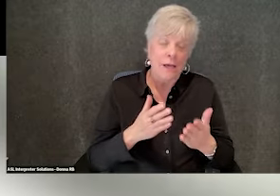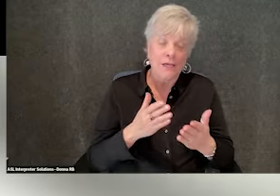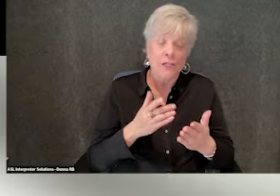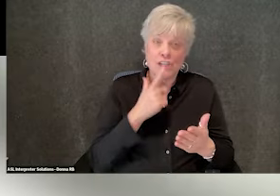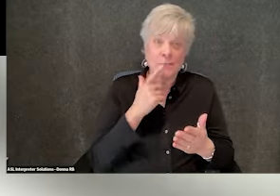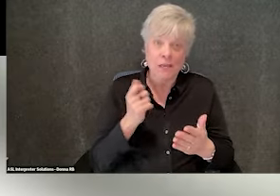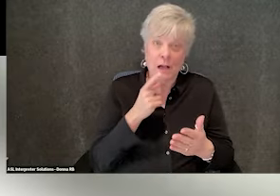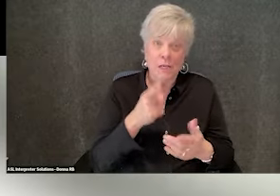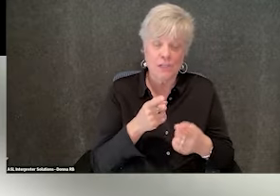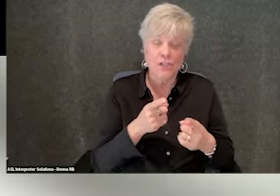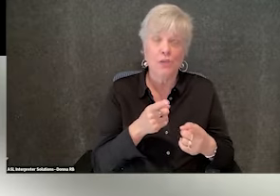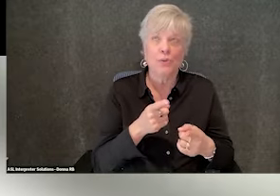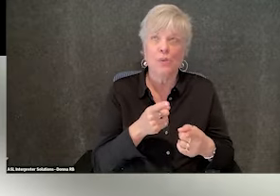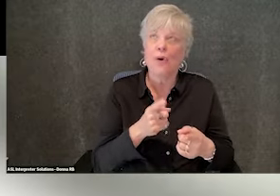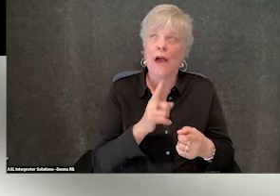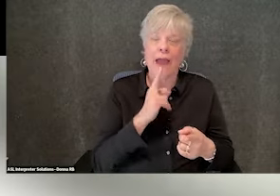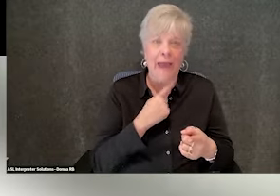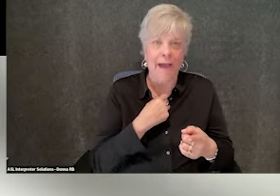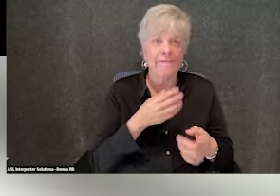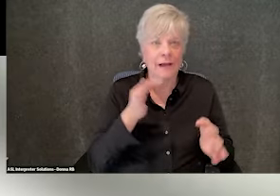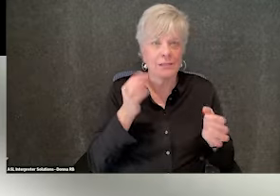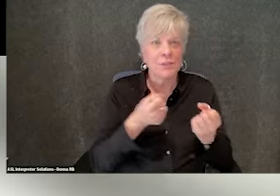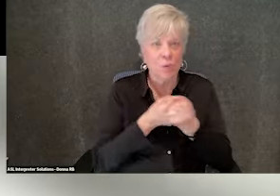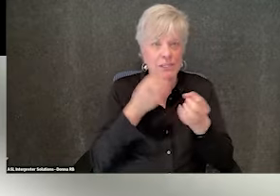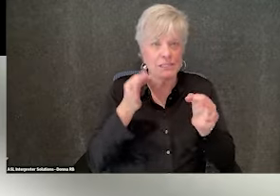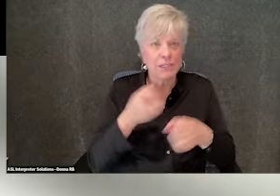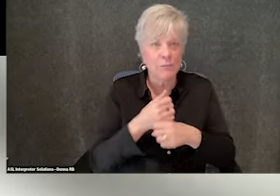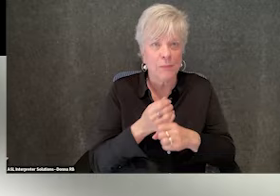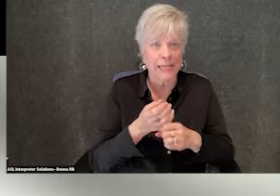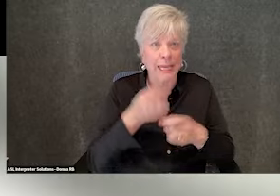toma de decisiones con apoyo, eso no quiere decir